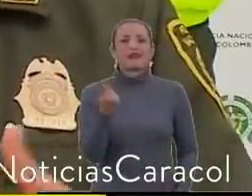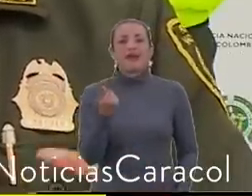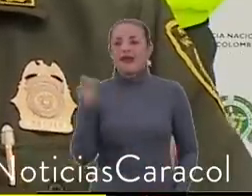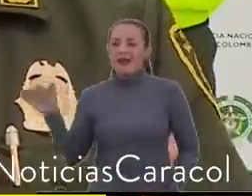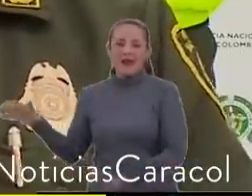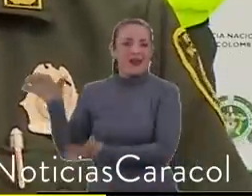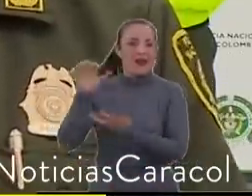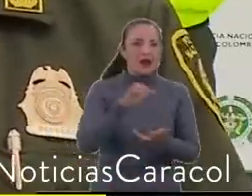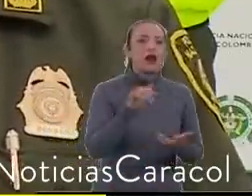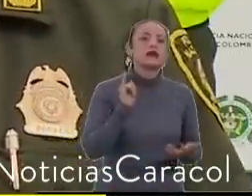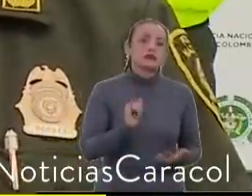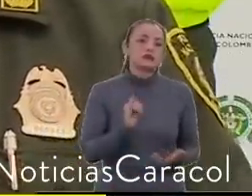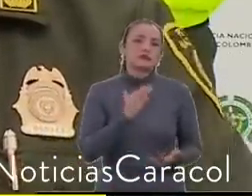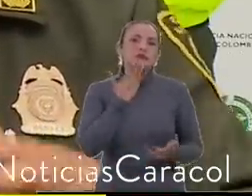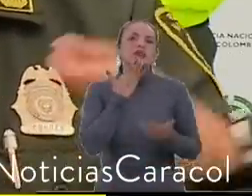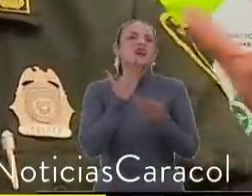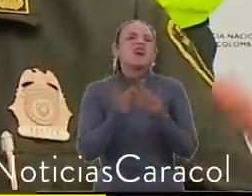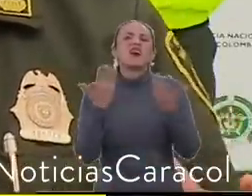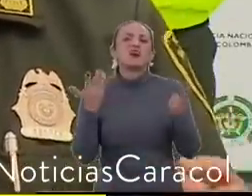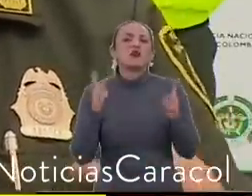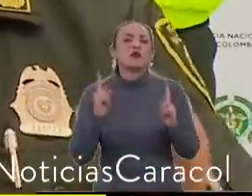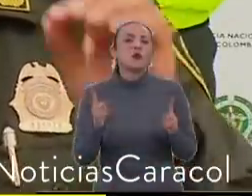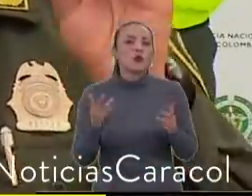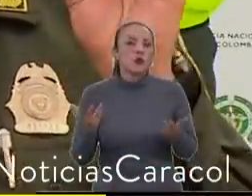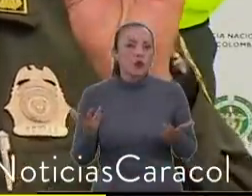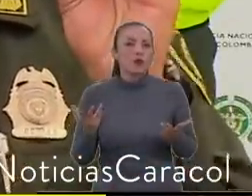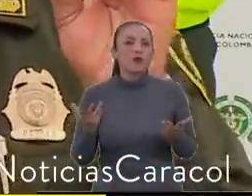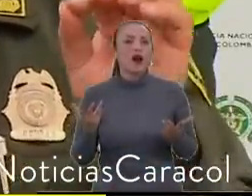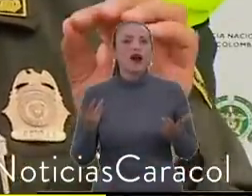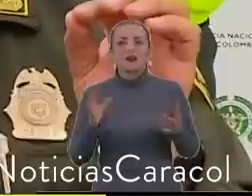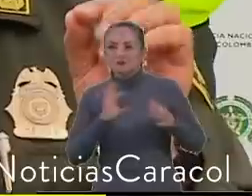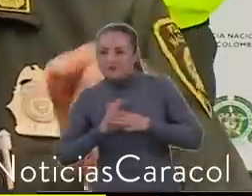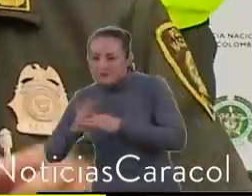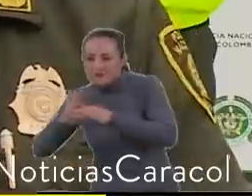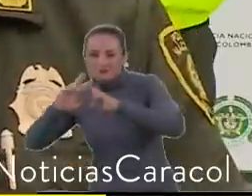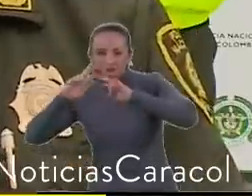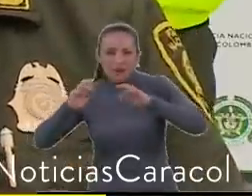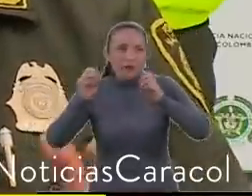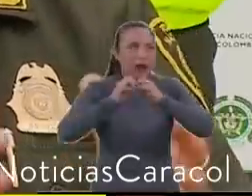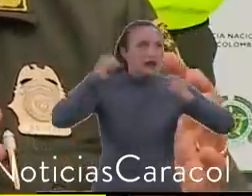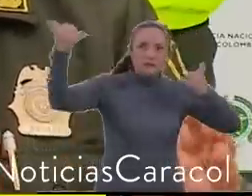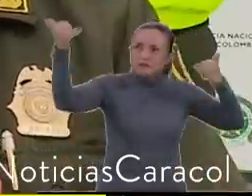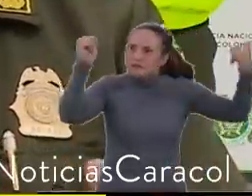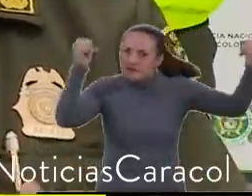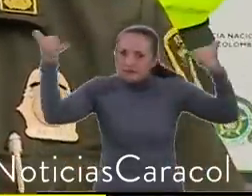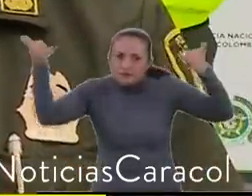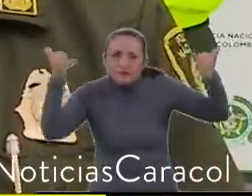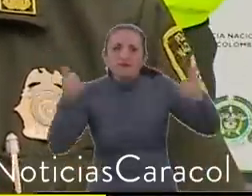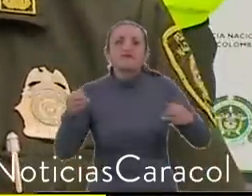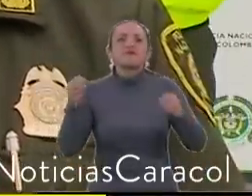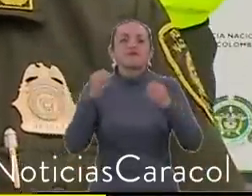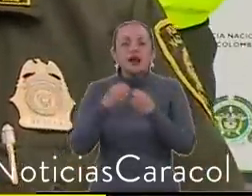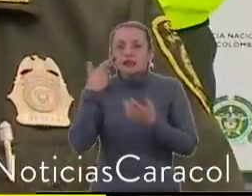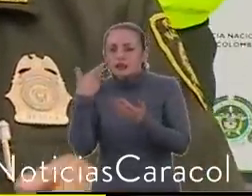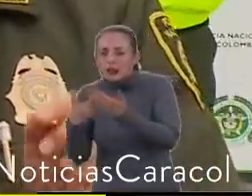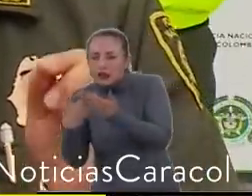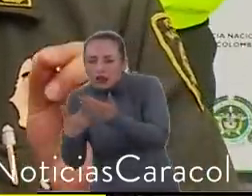y que gracias a esa labor investigativa, a la revisión de cámaras, a las entrevistas que se